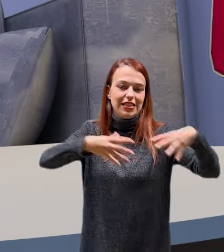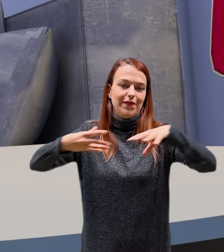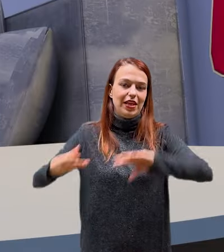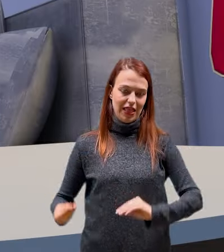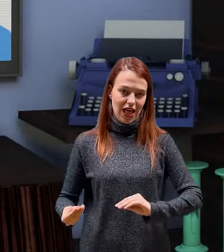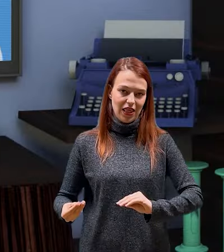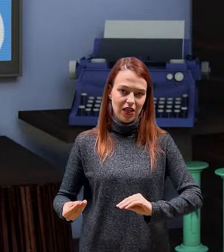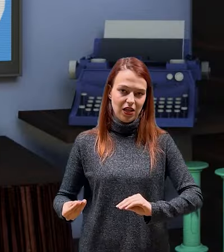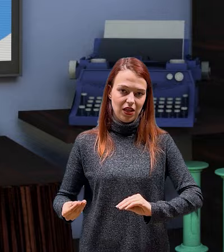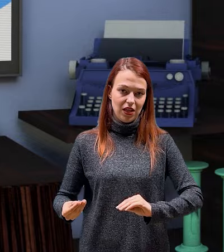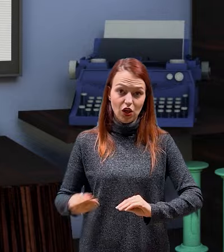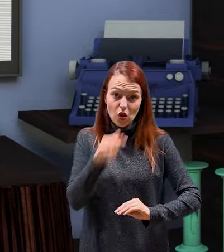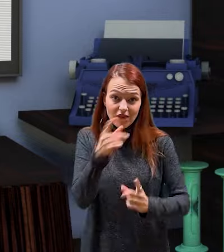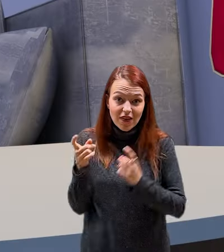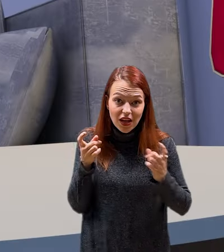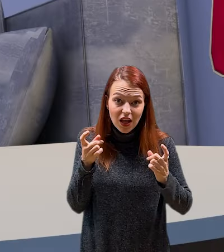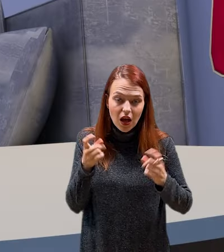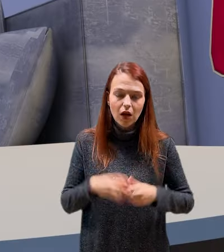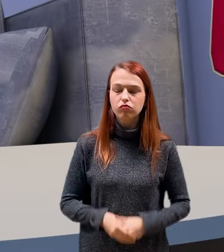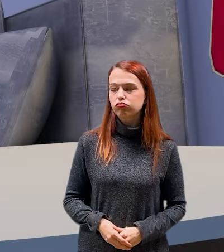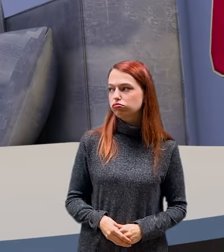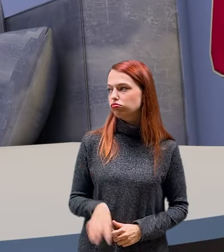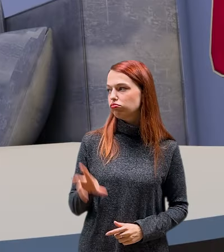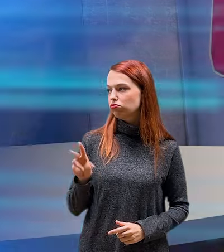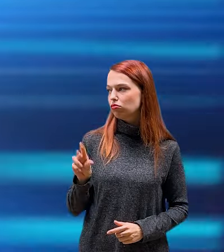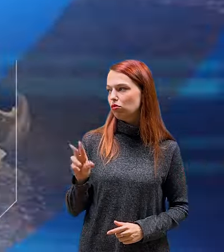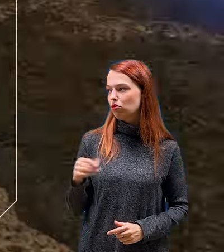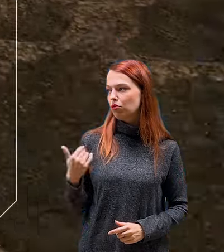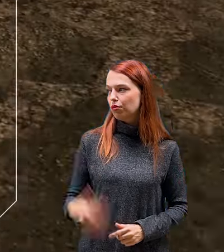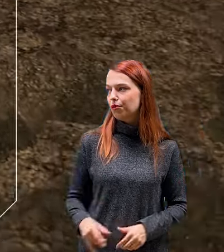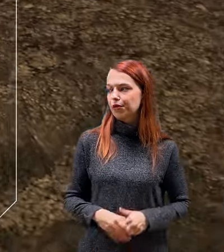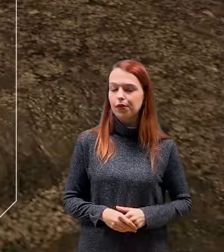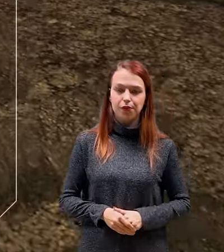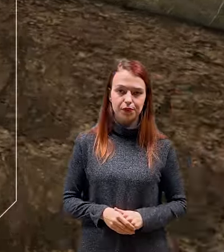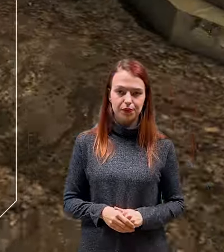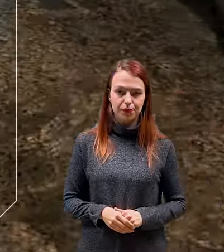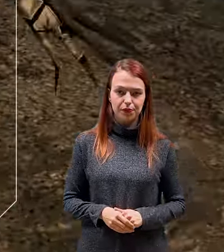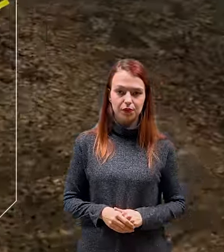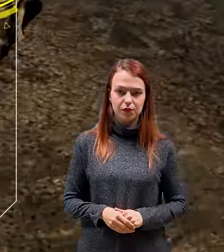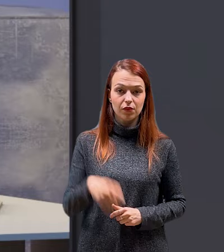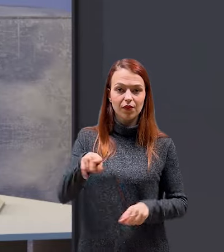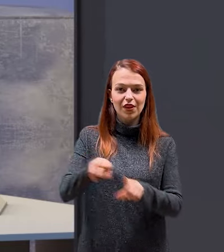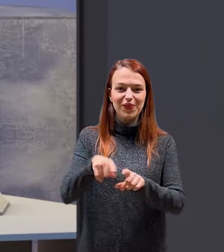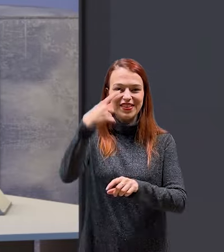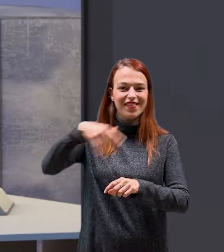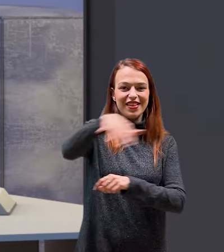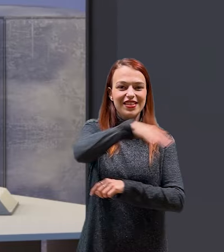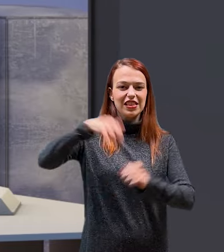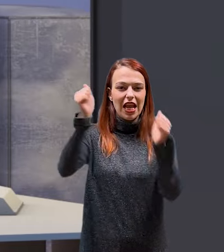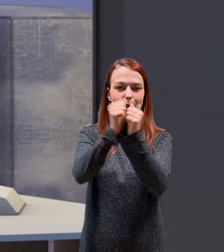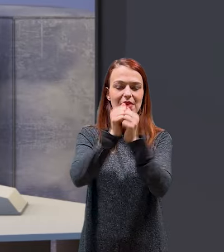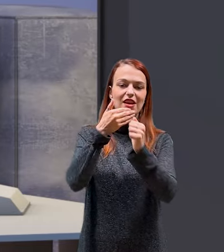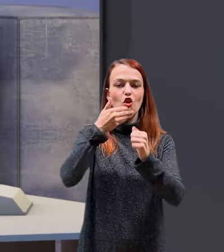accesibilidad. ¿Queda mucho, Gali? ¡Joa, macho! Estás en una gran sala de piedra, como en un